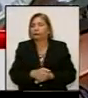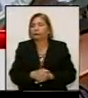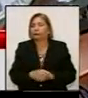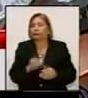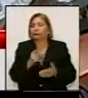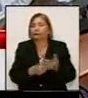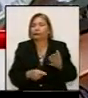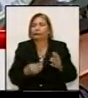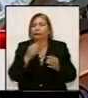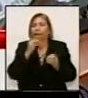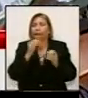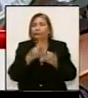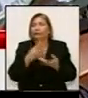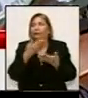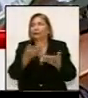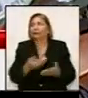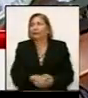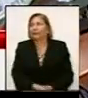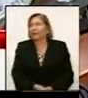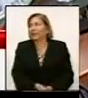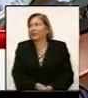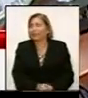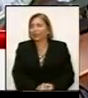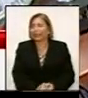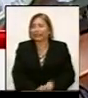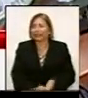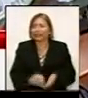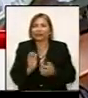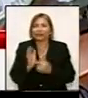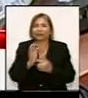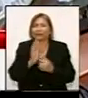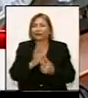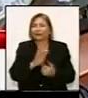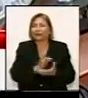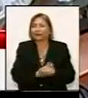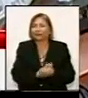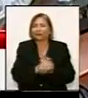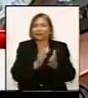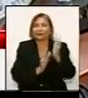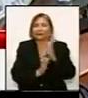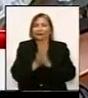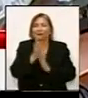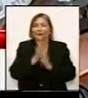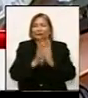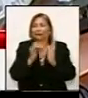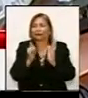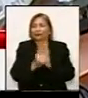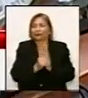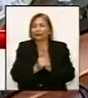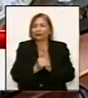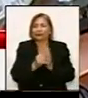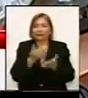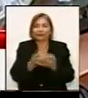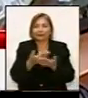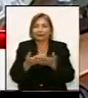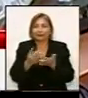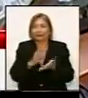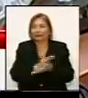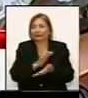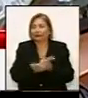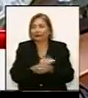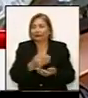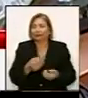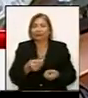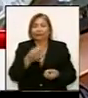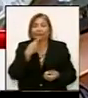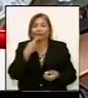sí procede esta denuncia constitucional porque está demostrado que ha habido falsificación de documentos en cuanto a la resolución. Lo dice el propio